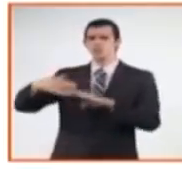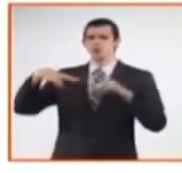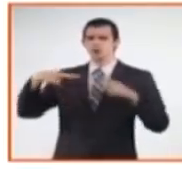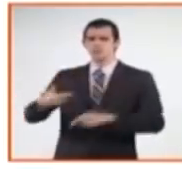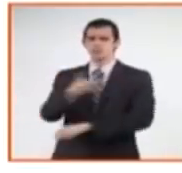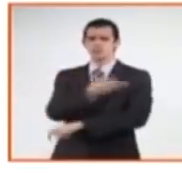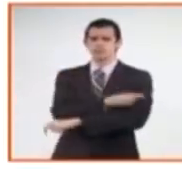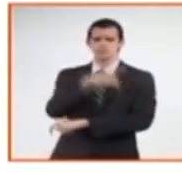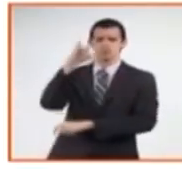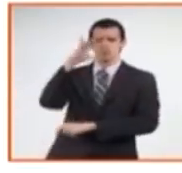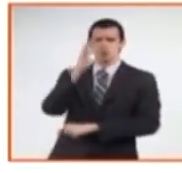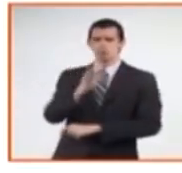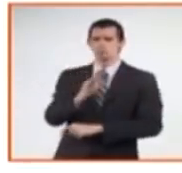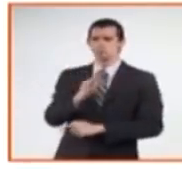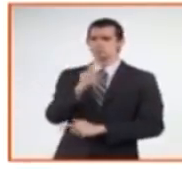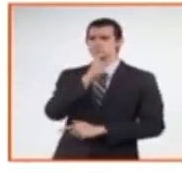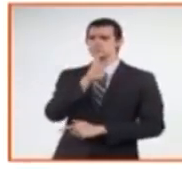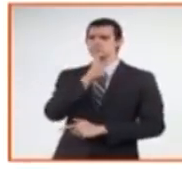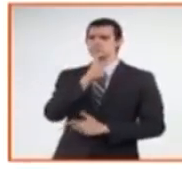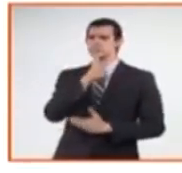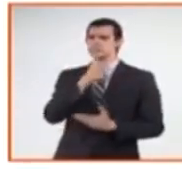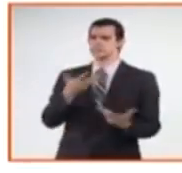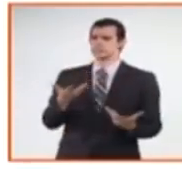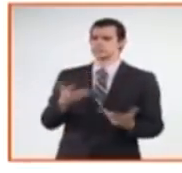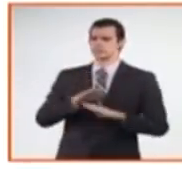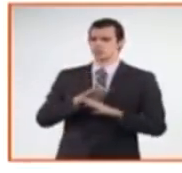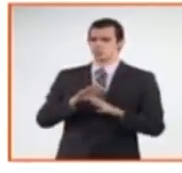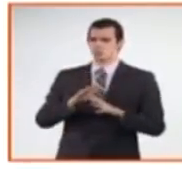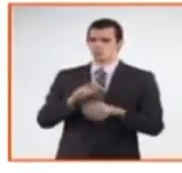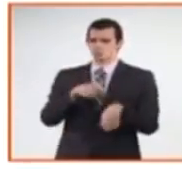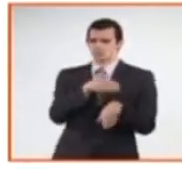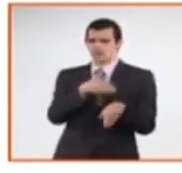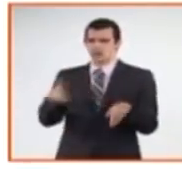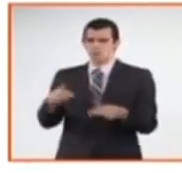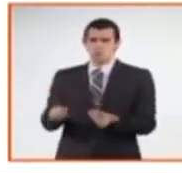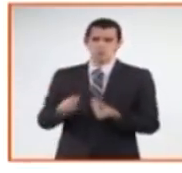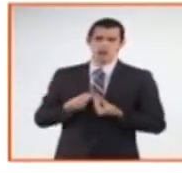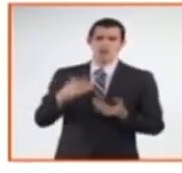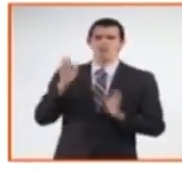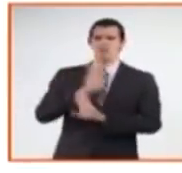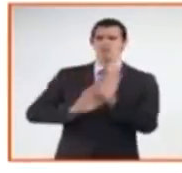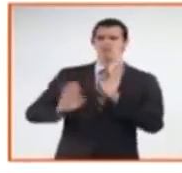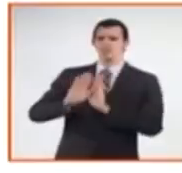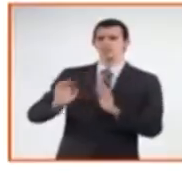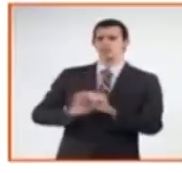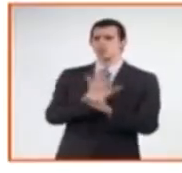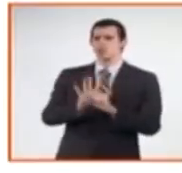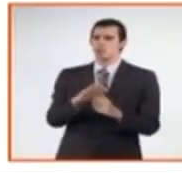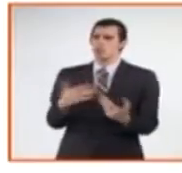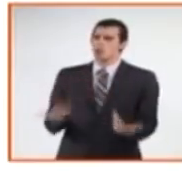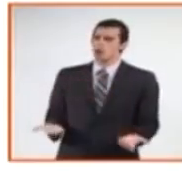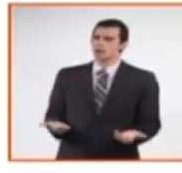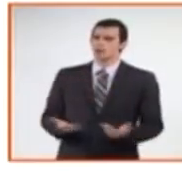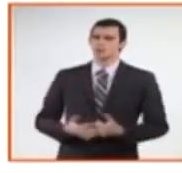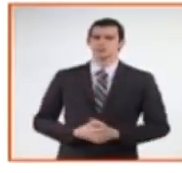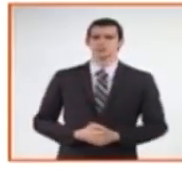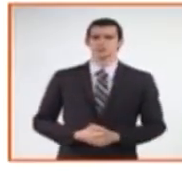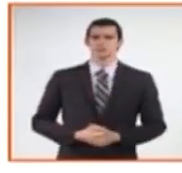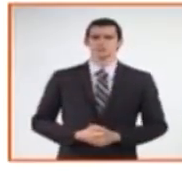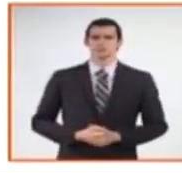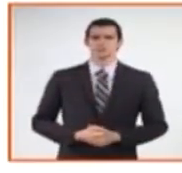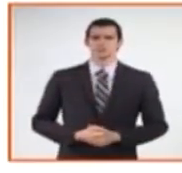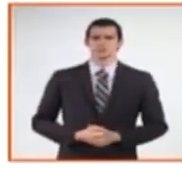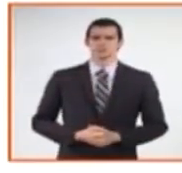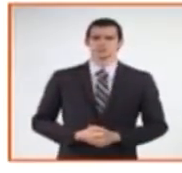la duración de la respuesta inmune inducida por la vacuna y por lo tanto nosotros tenemos ya las aquí los primeros resultados